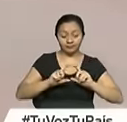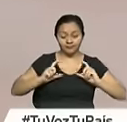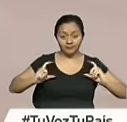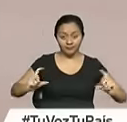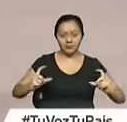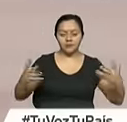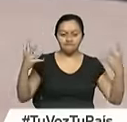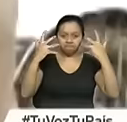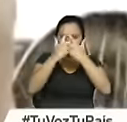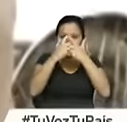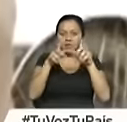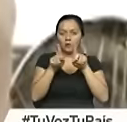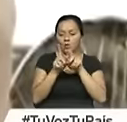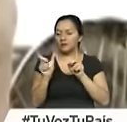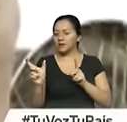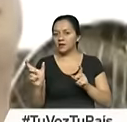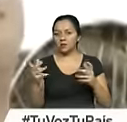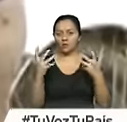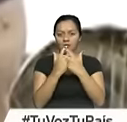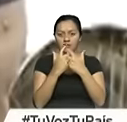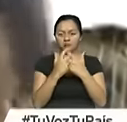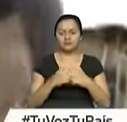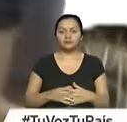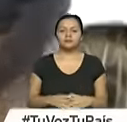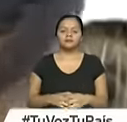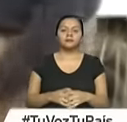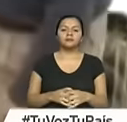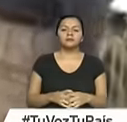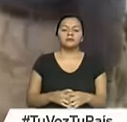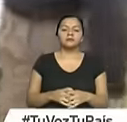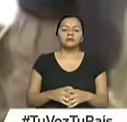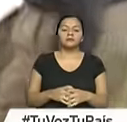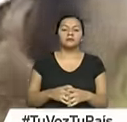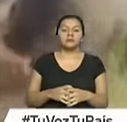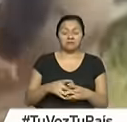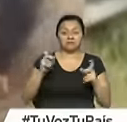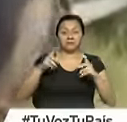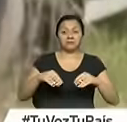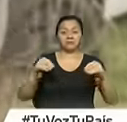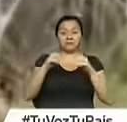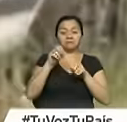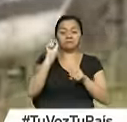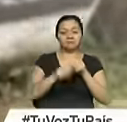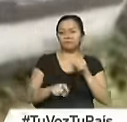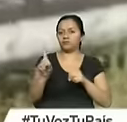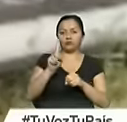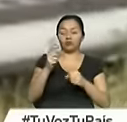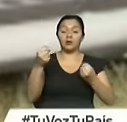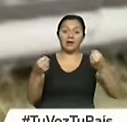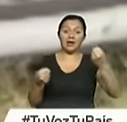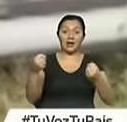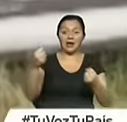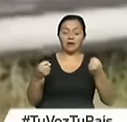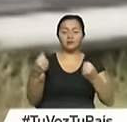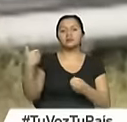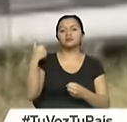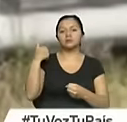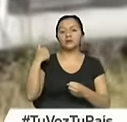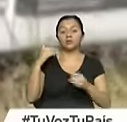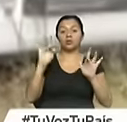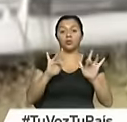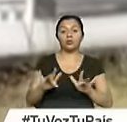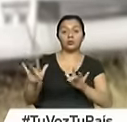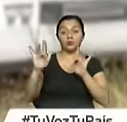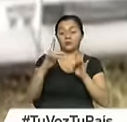deben coincidir con las registradas en el documento de matriculación y no deben estar alteradas. Los automóviles que tienen una